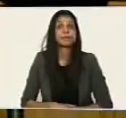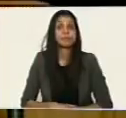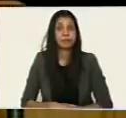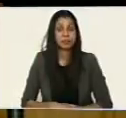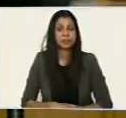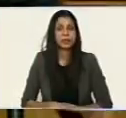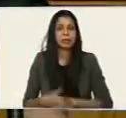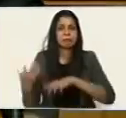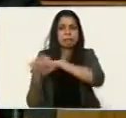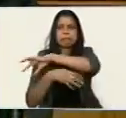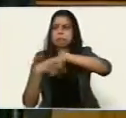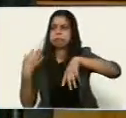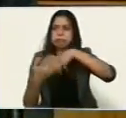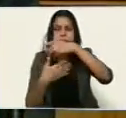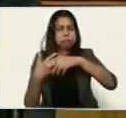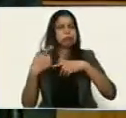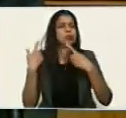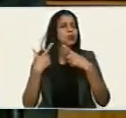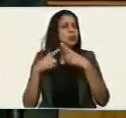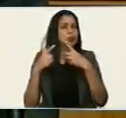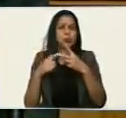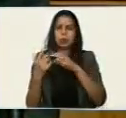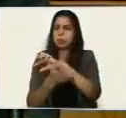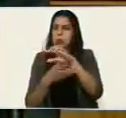en la anarquía.